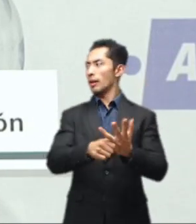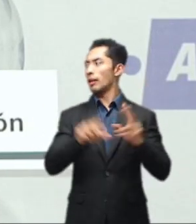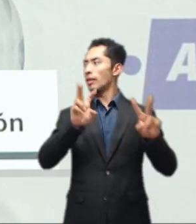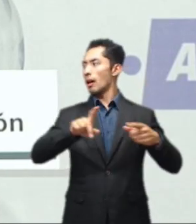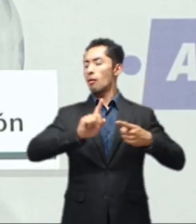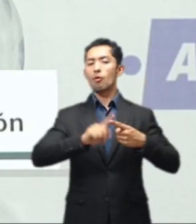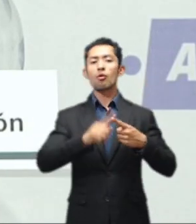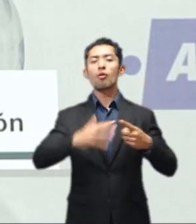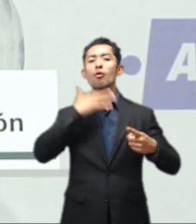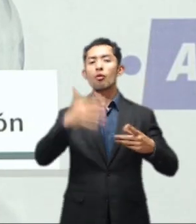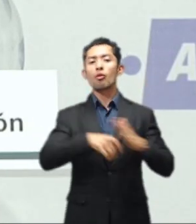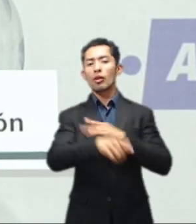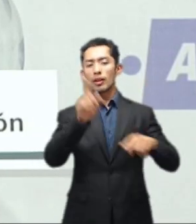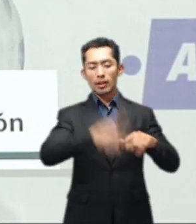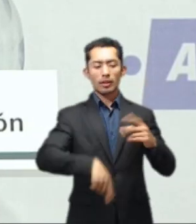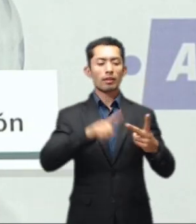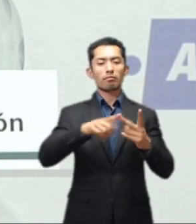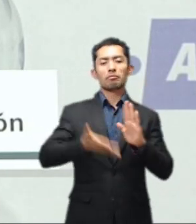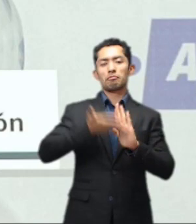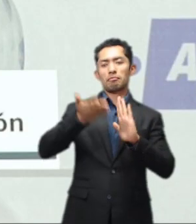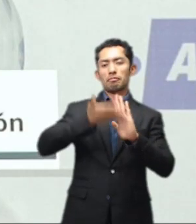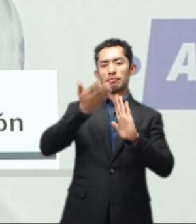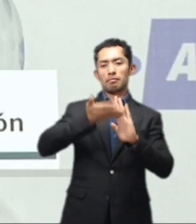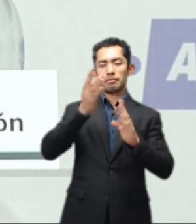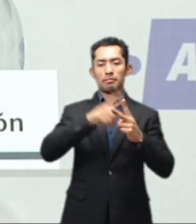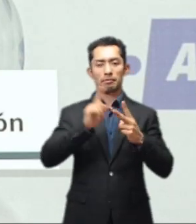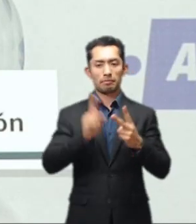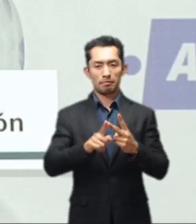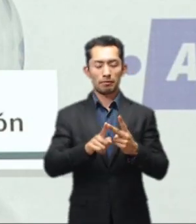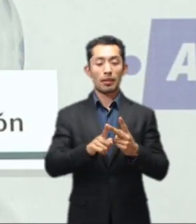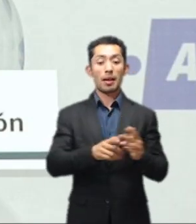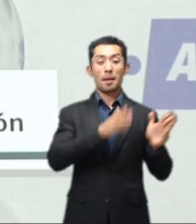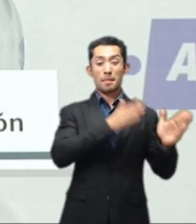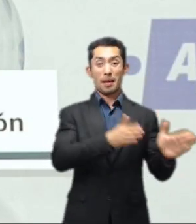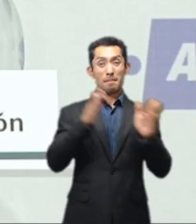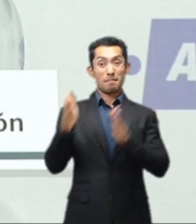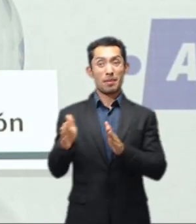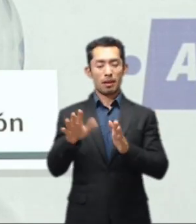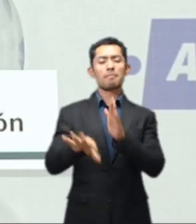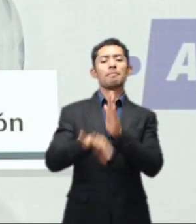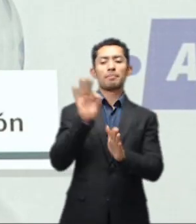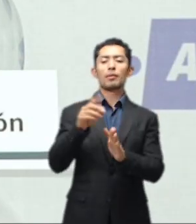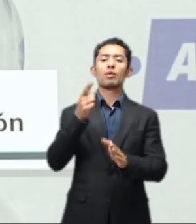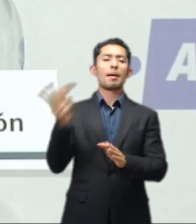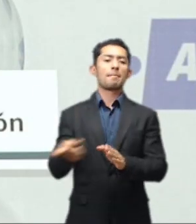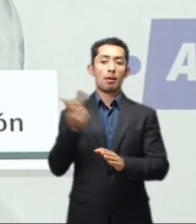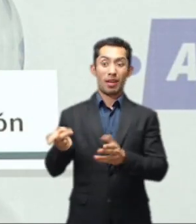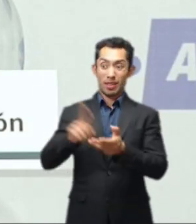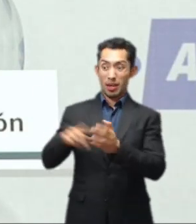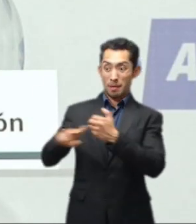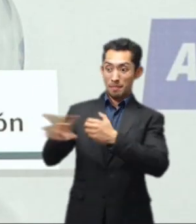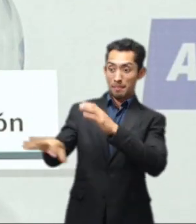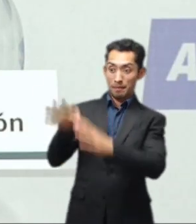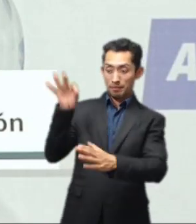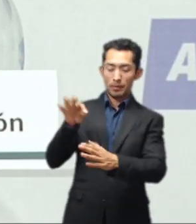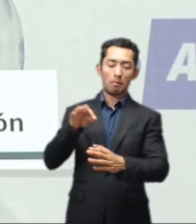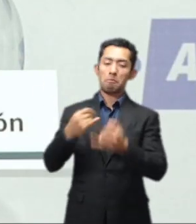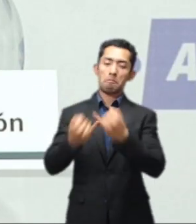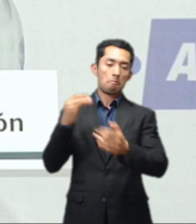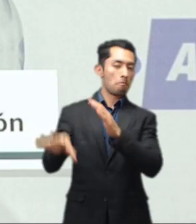son anticorrupción y Obra Pública en cada bloque seleccionaremos una pregunta de esta urna de forma